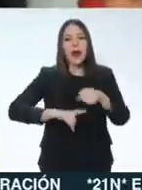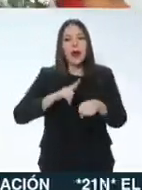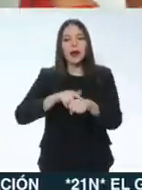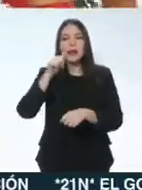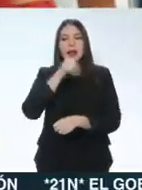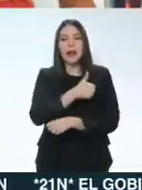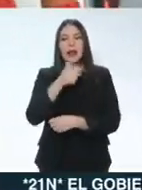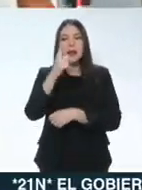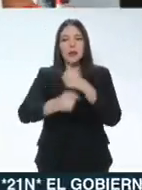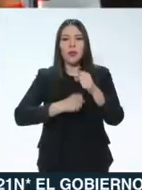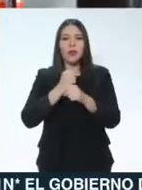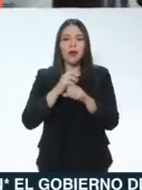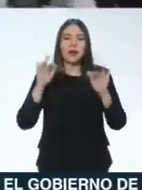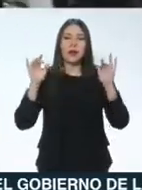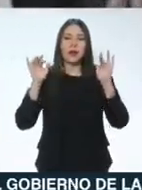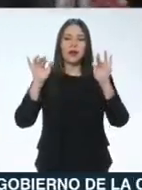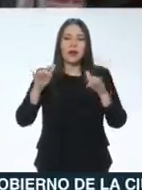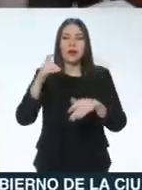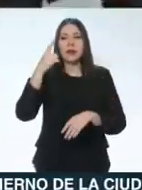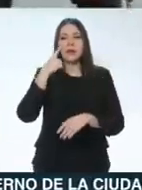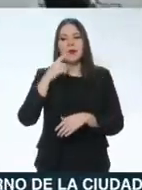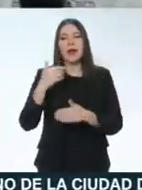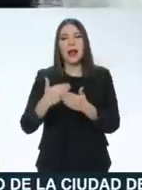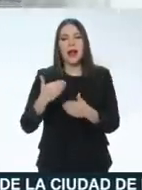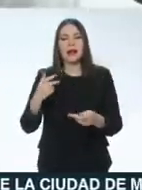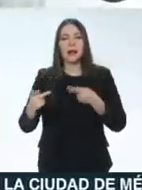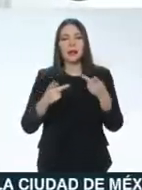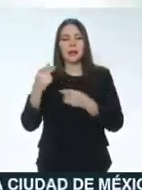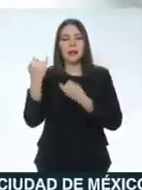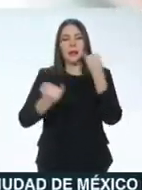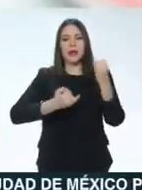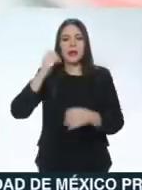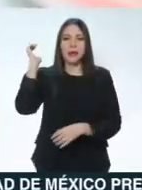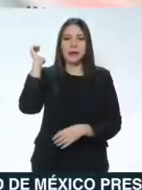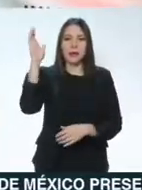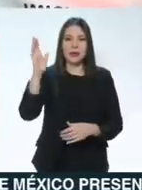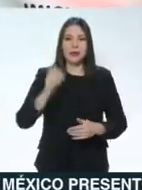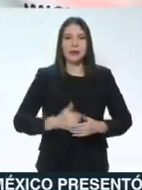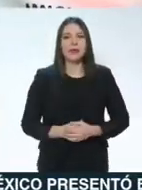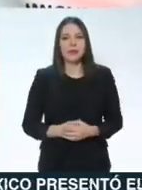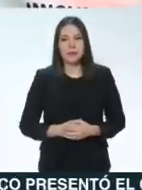Bowl. Con información de Vianey Zárate, 21 Noticias.